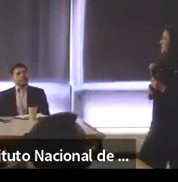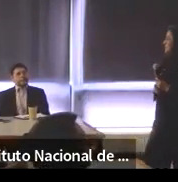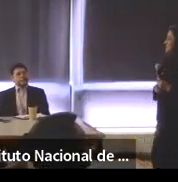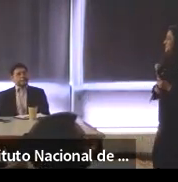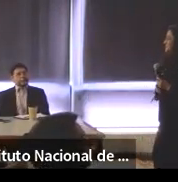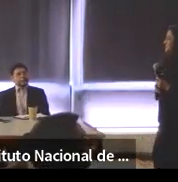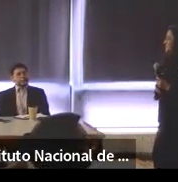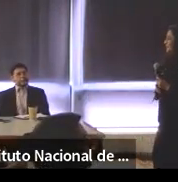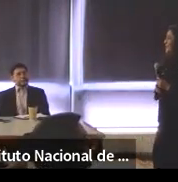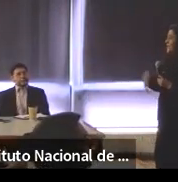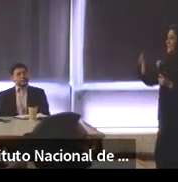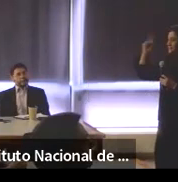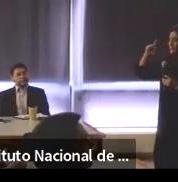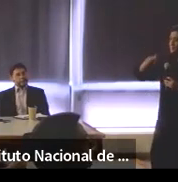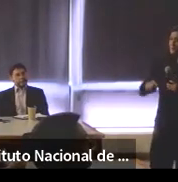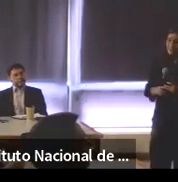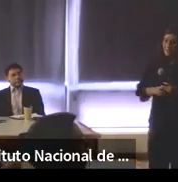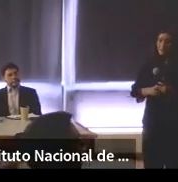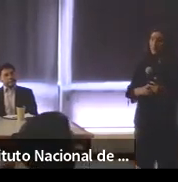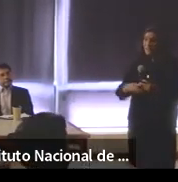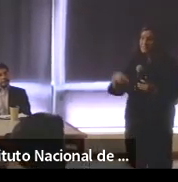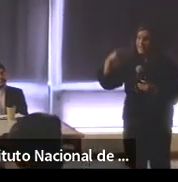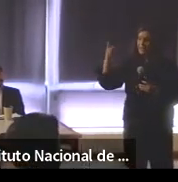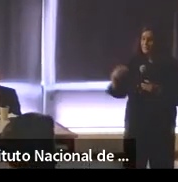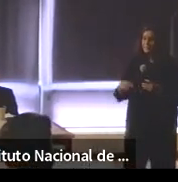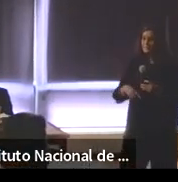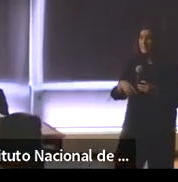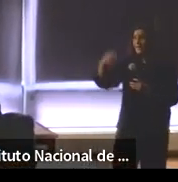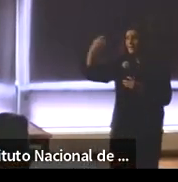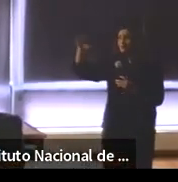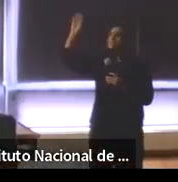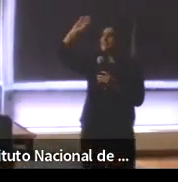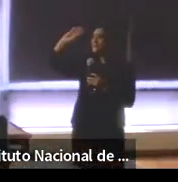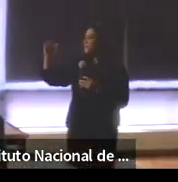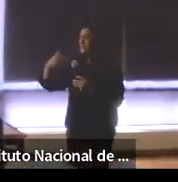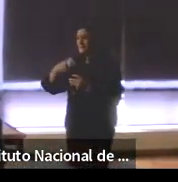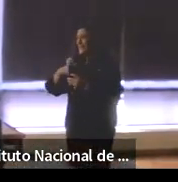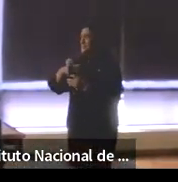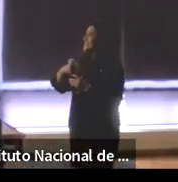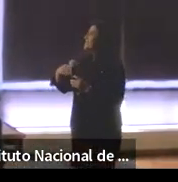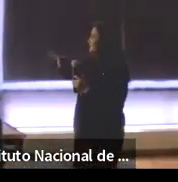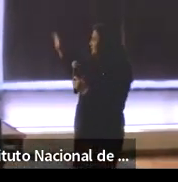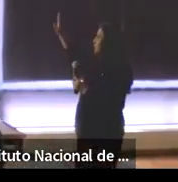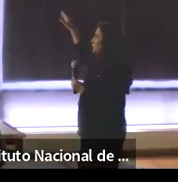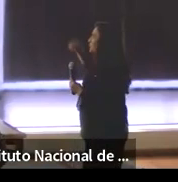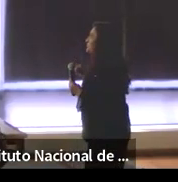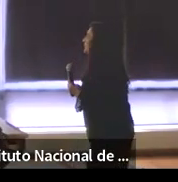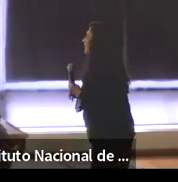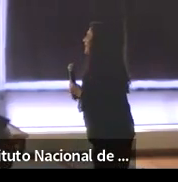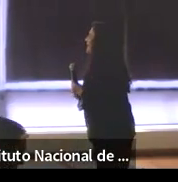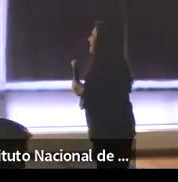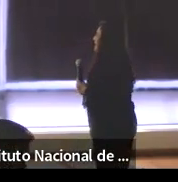tus problemas les voy a poner Este ejemplo que es real de un instituto que no es el IMSS es